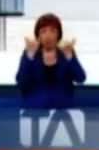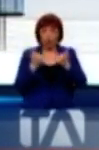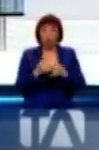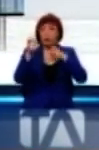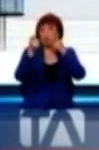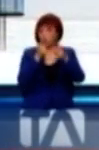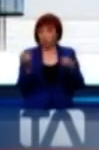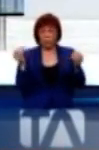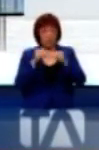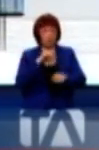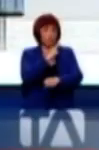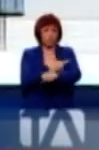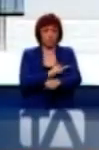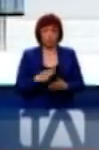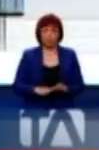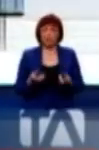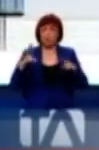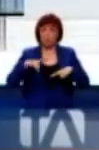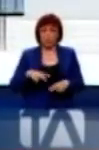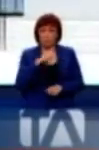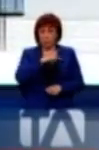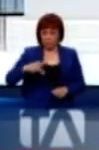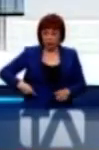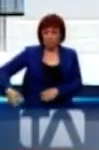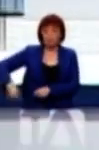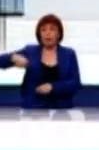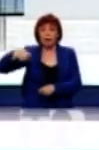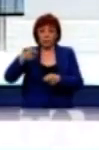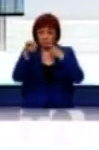los pasajeros, sus equipajes de mano y dispositivos electrónicos.